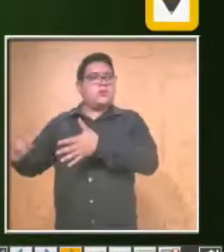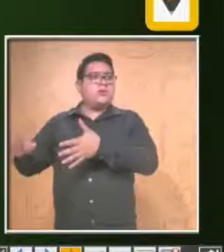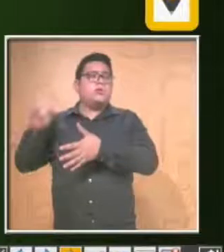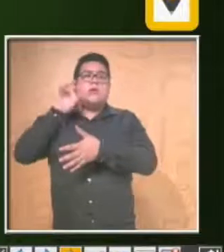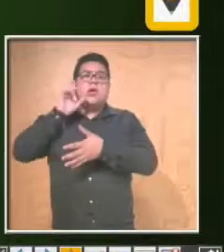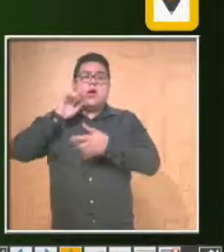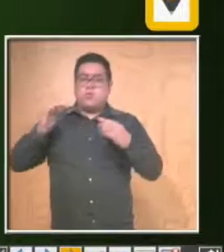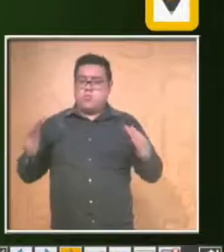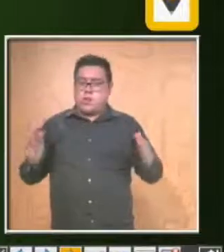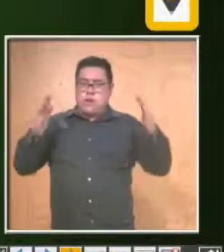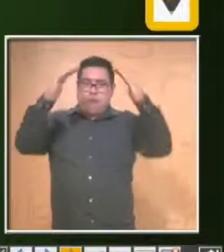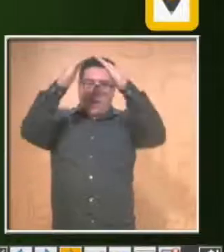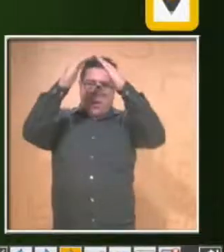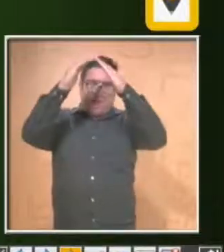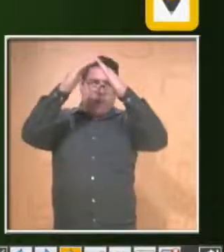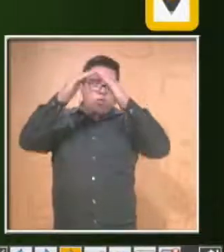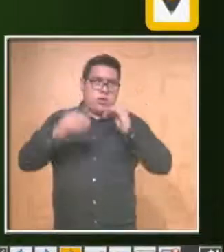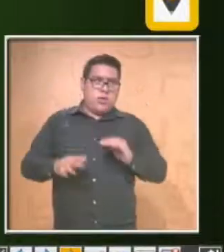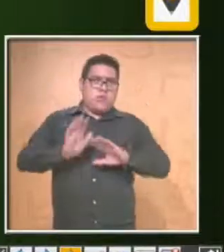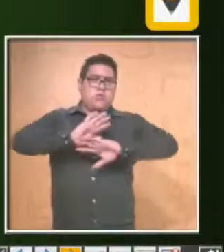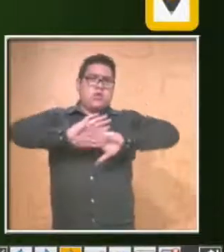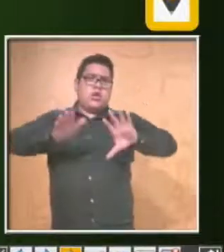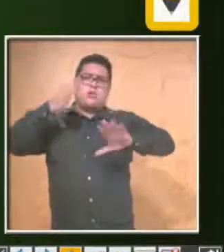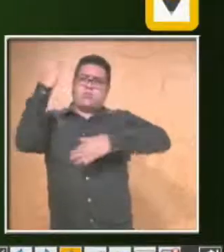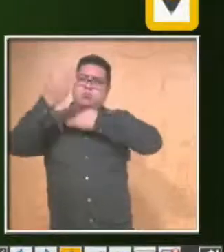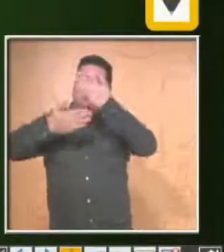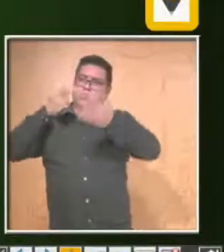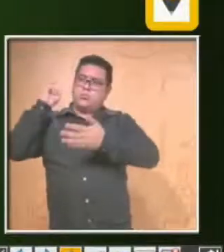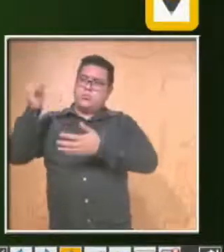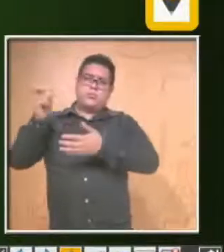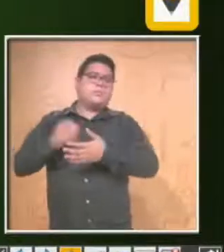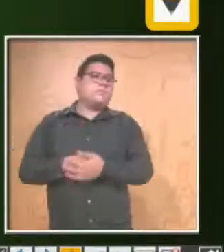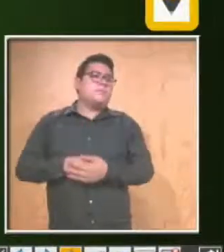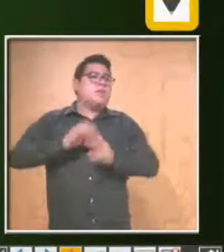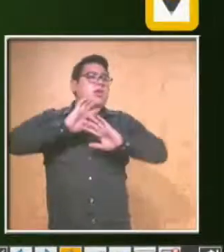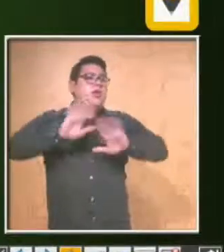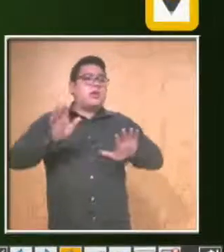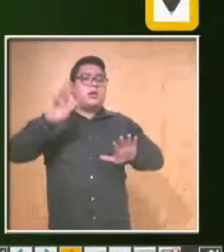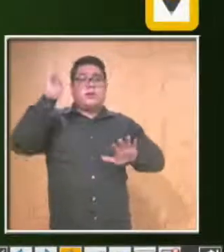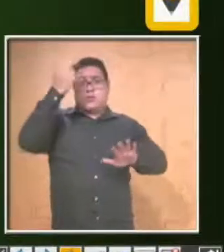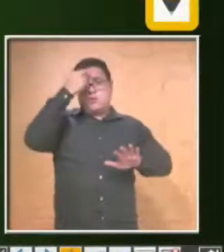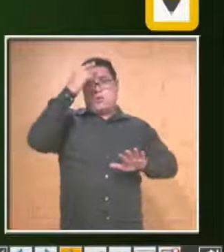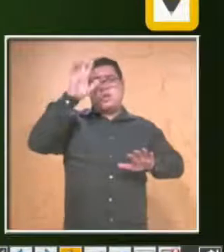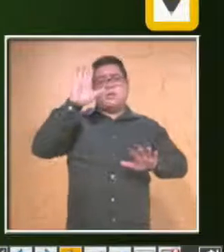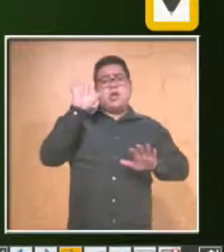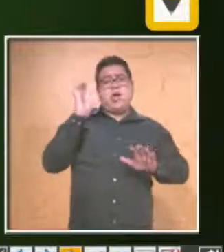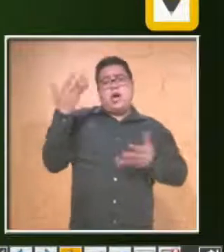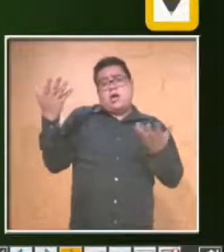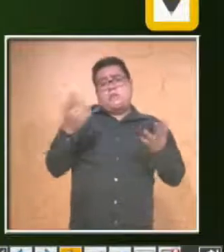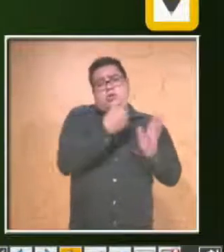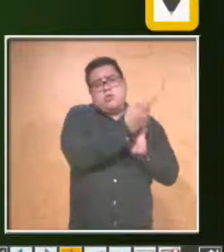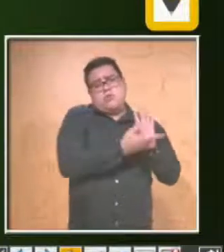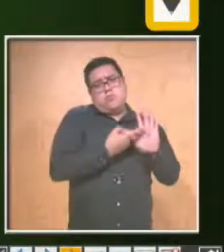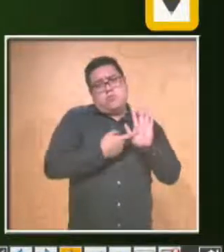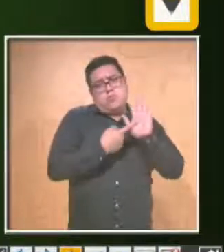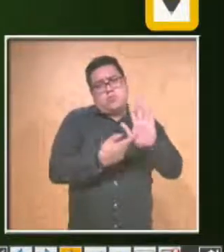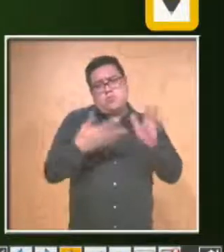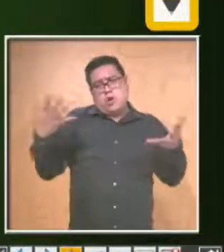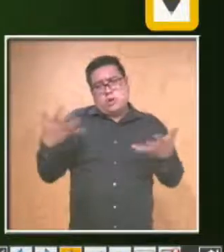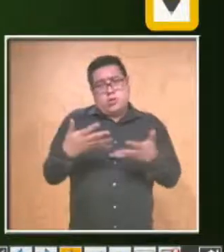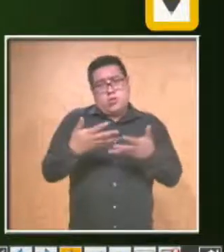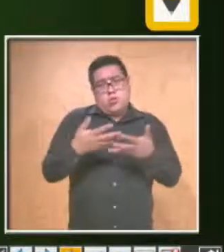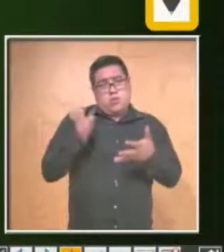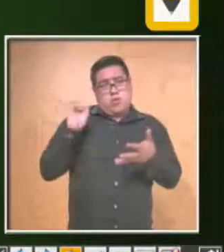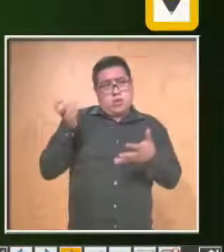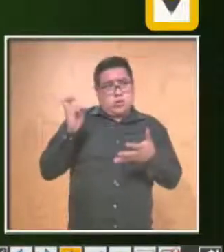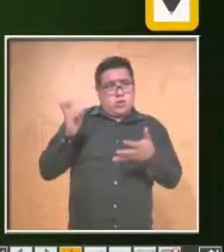esta manera. Tú estudiaste en segundo grado esta división social. ¿Recuerdas haber hecho algún esquema o algún dibujo